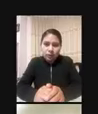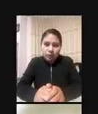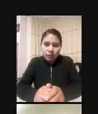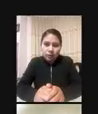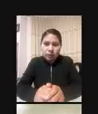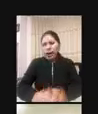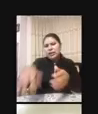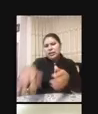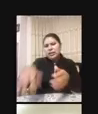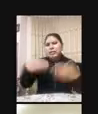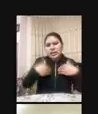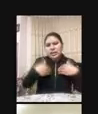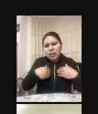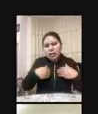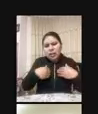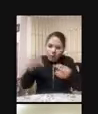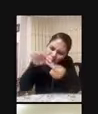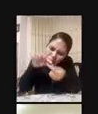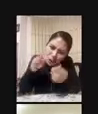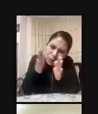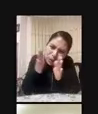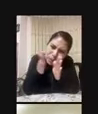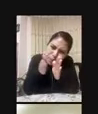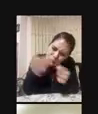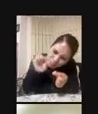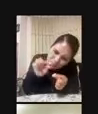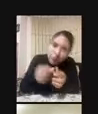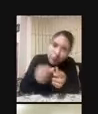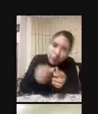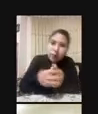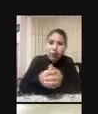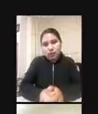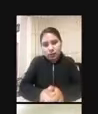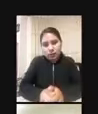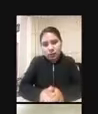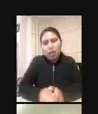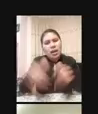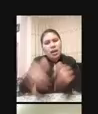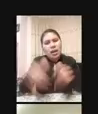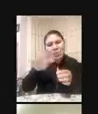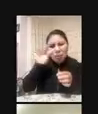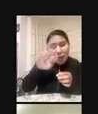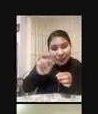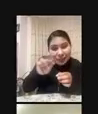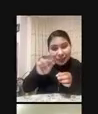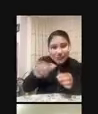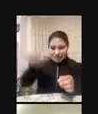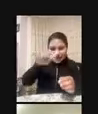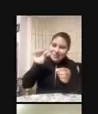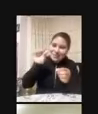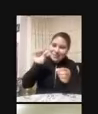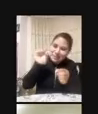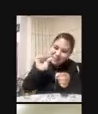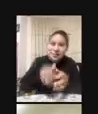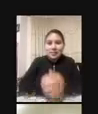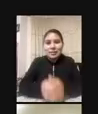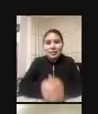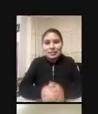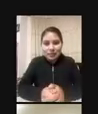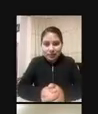Y luego se lo va raspando, se lo va distribuyendo por la boquita del niño con